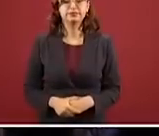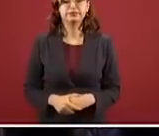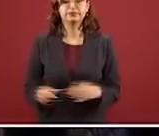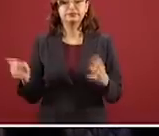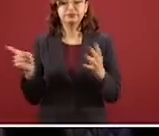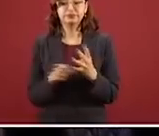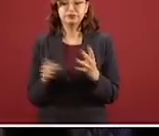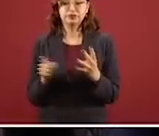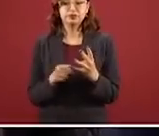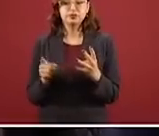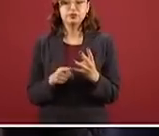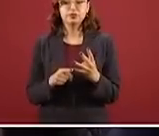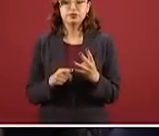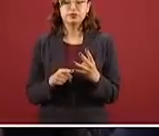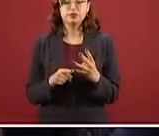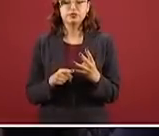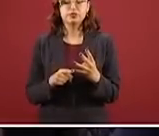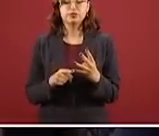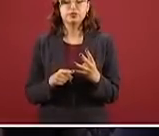Cuatro,